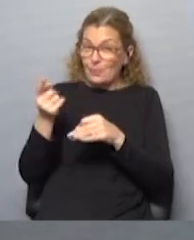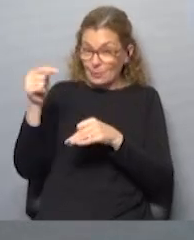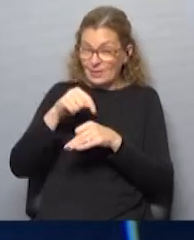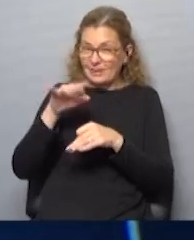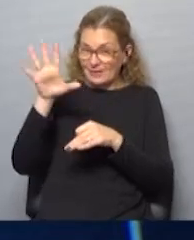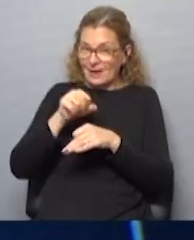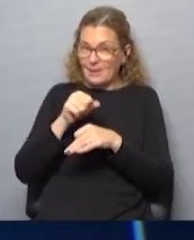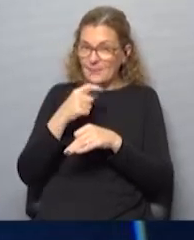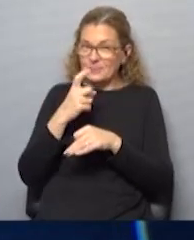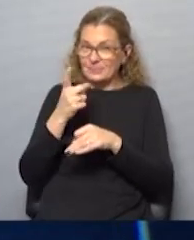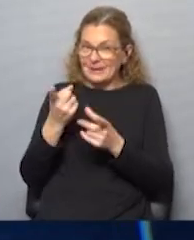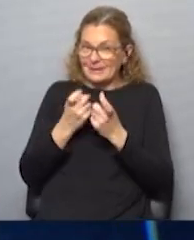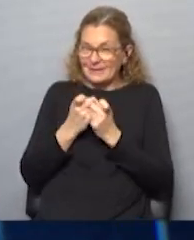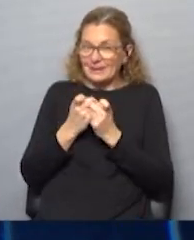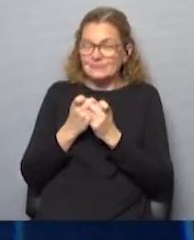este